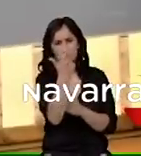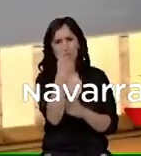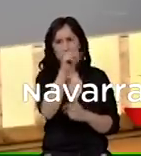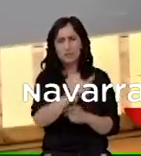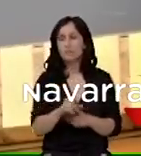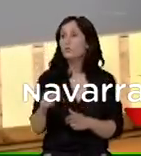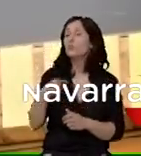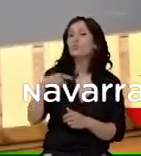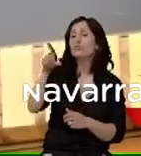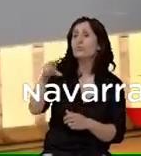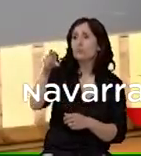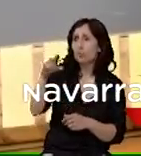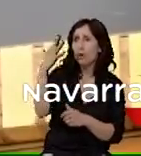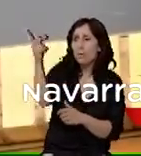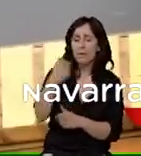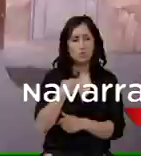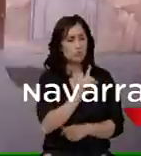No, yo no, eh. Yo no.